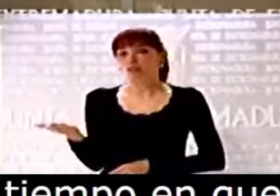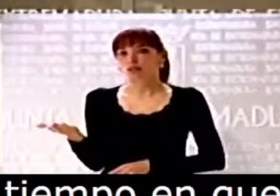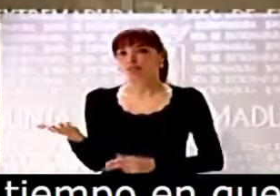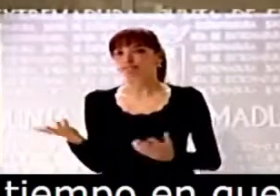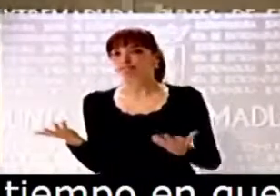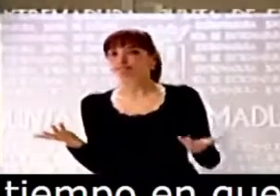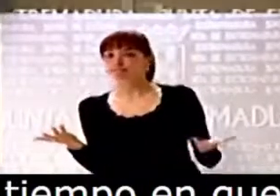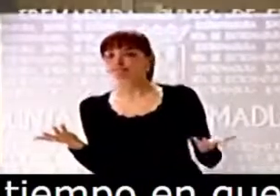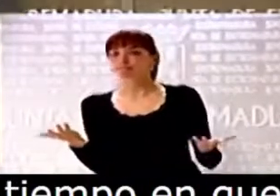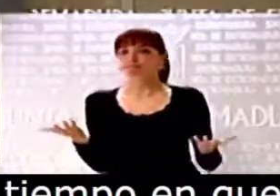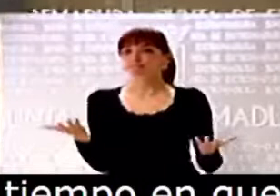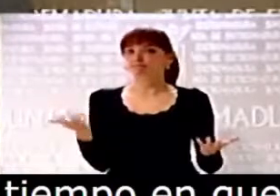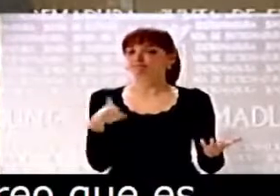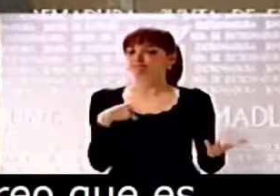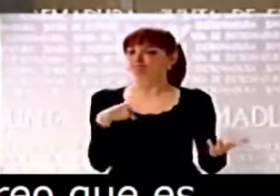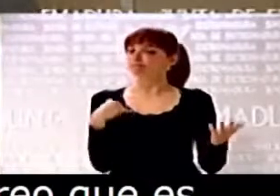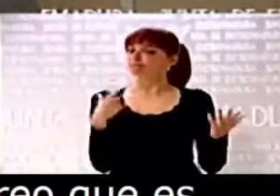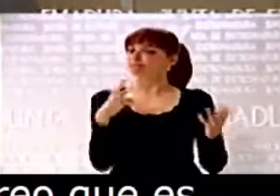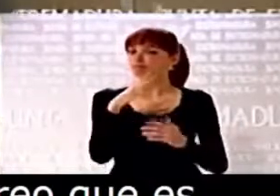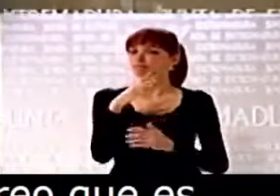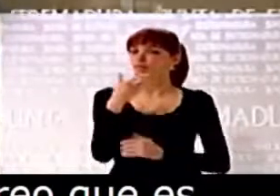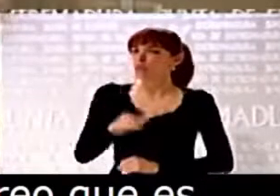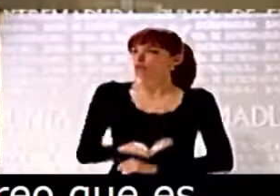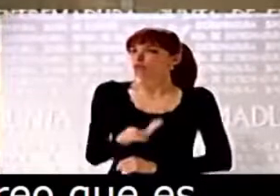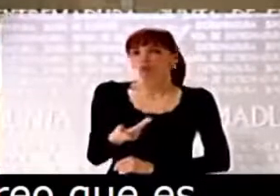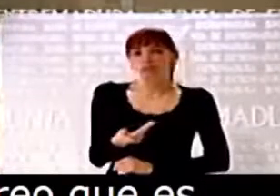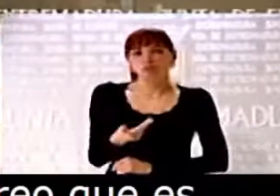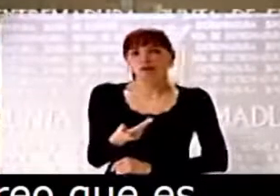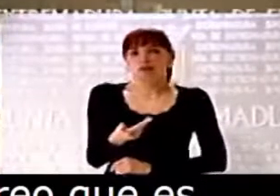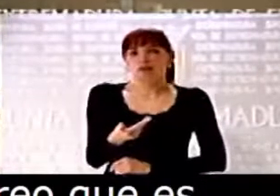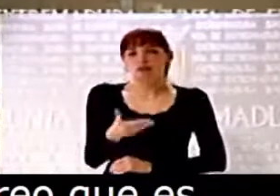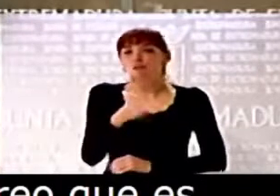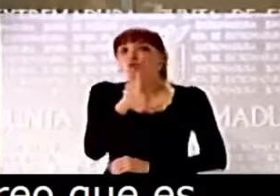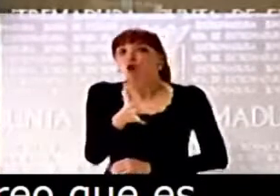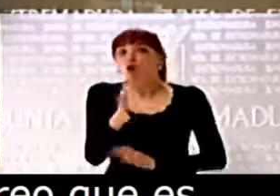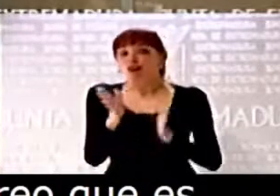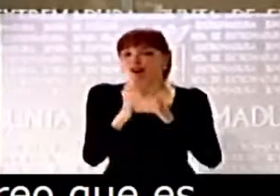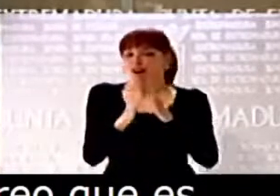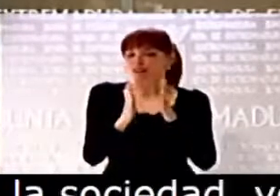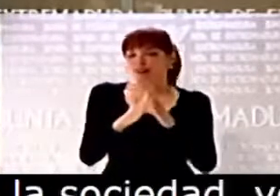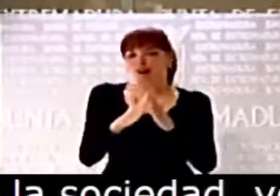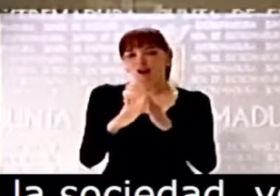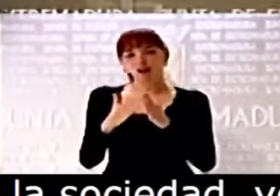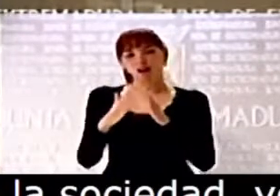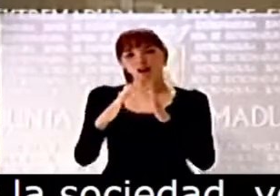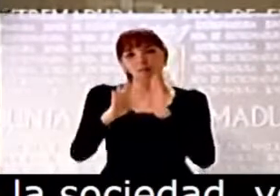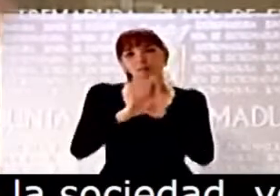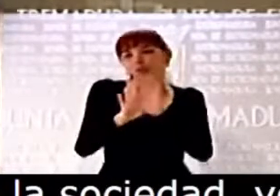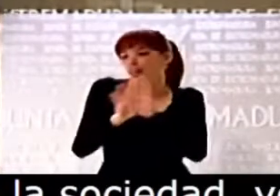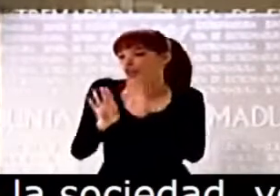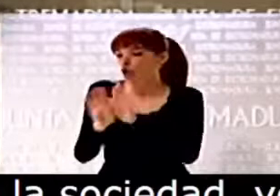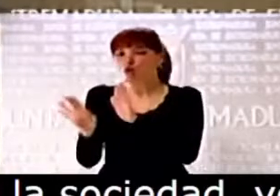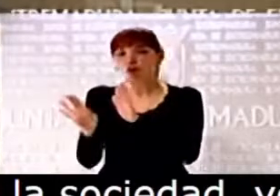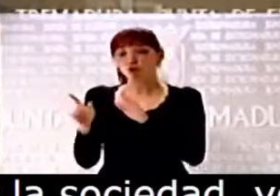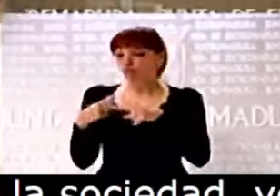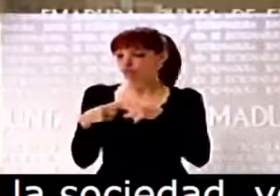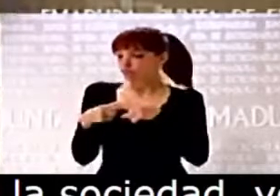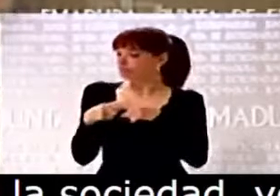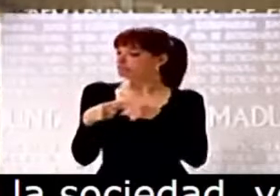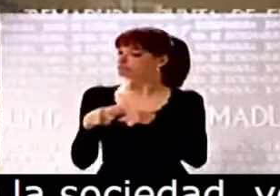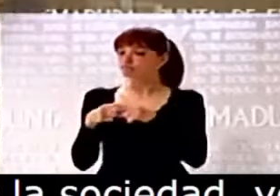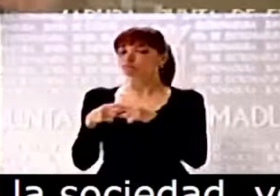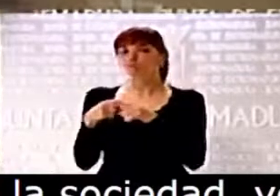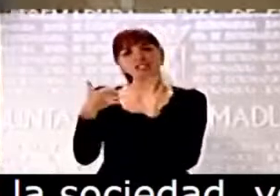le otorgo tanto valor al hogar, tanto valor a la vecindad, tanto valor a la concepción de compartir, de lo que